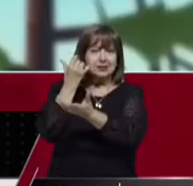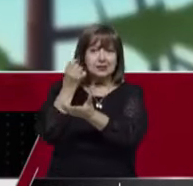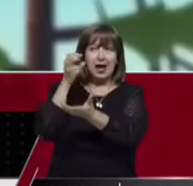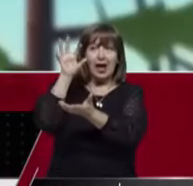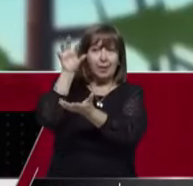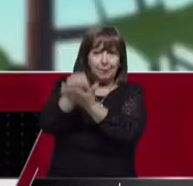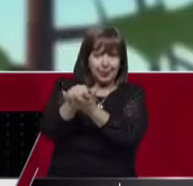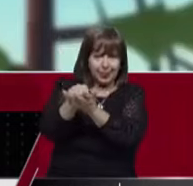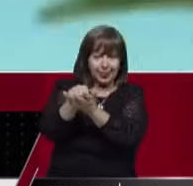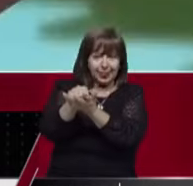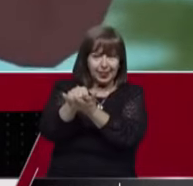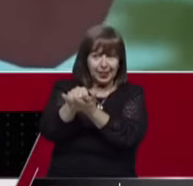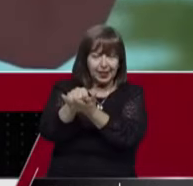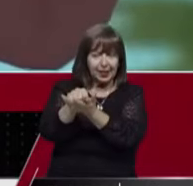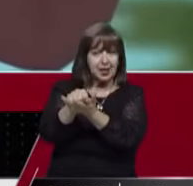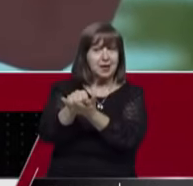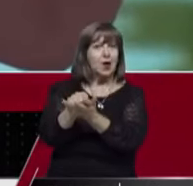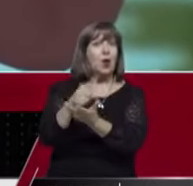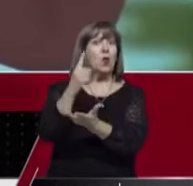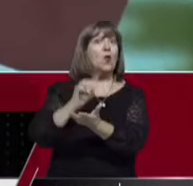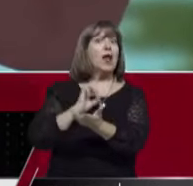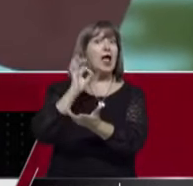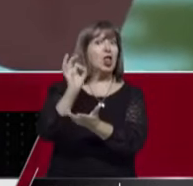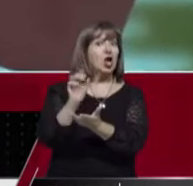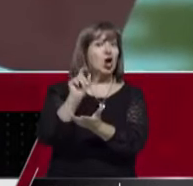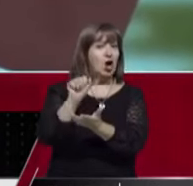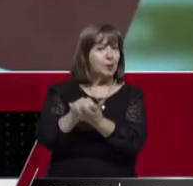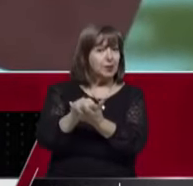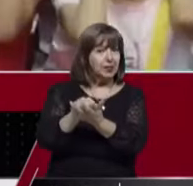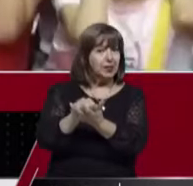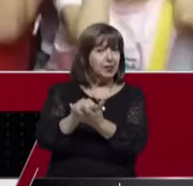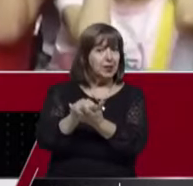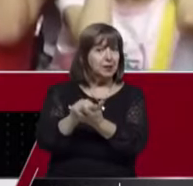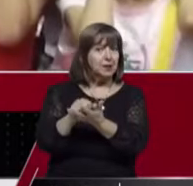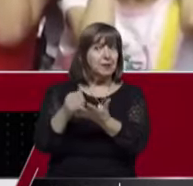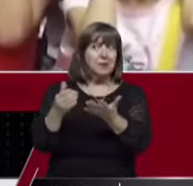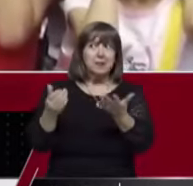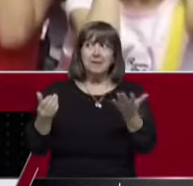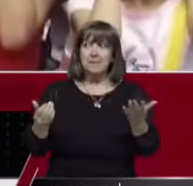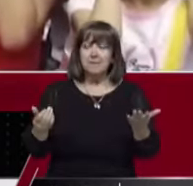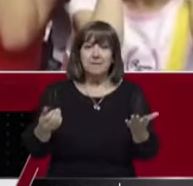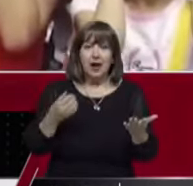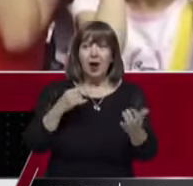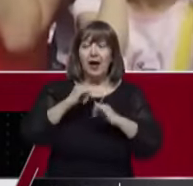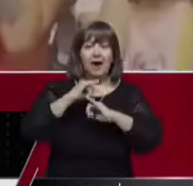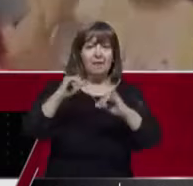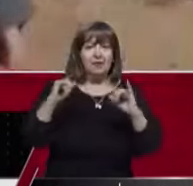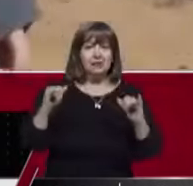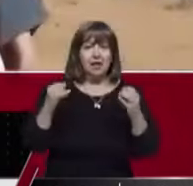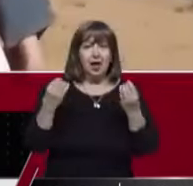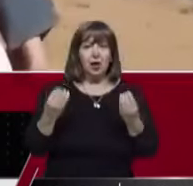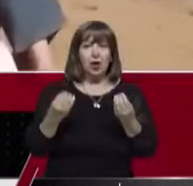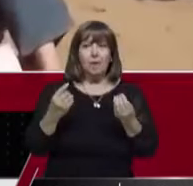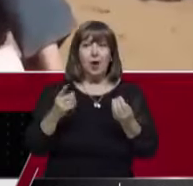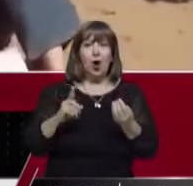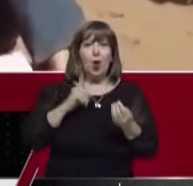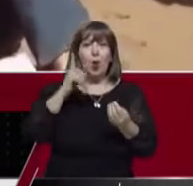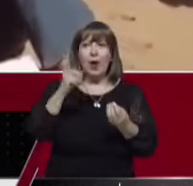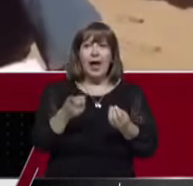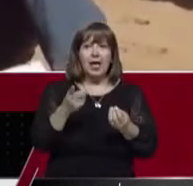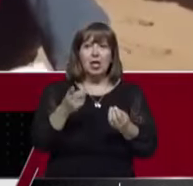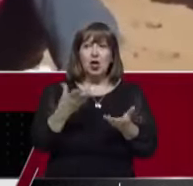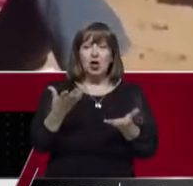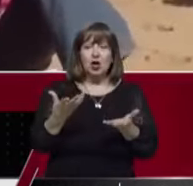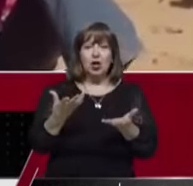mensajes de los hoteles donde reservaron, diciéndole, bueno, nuestro sistema no les está permitiendo ratificar